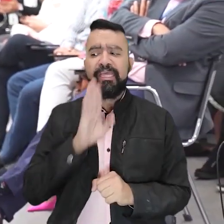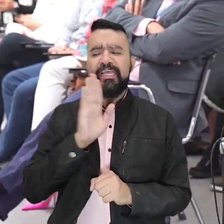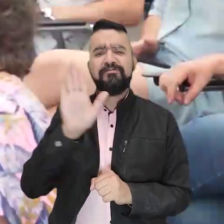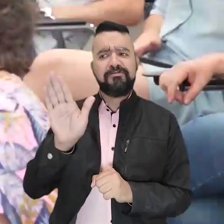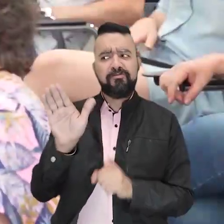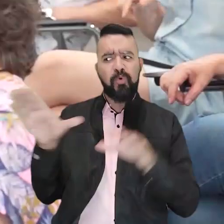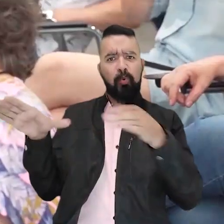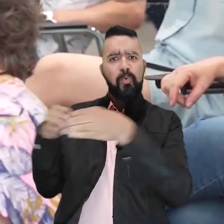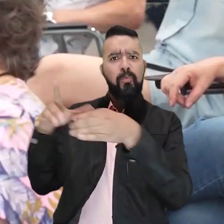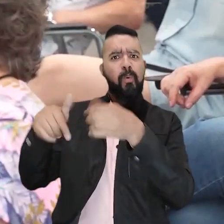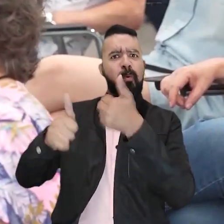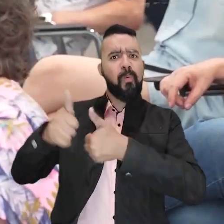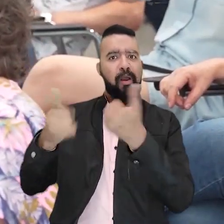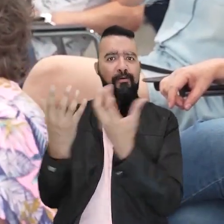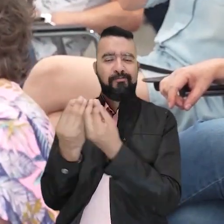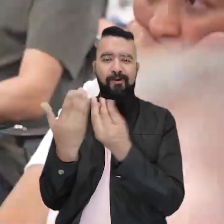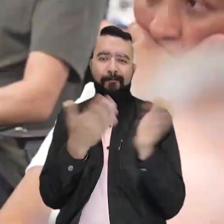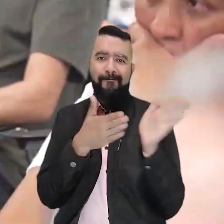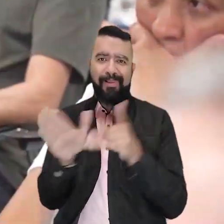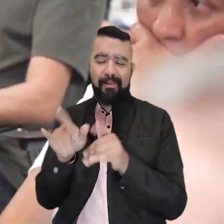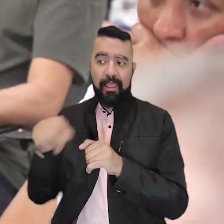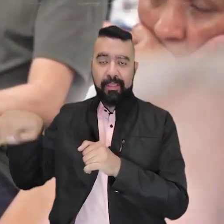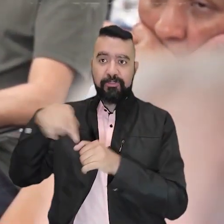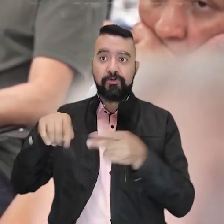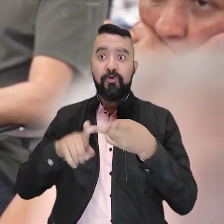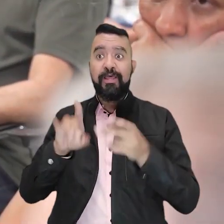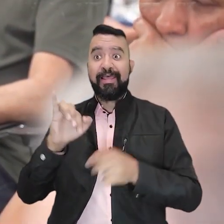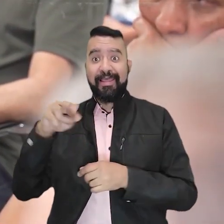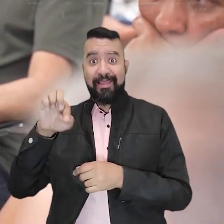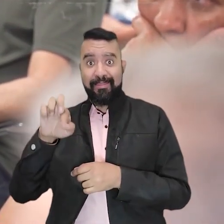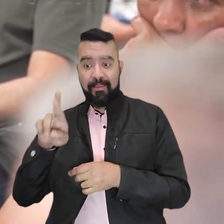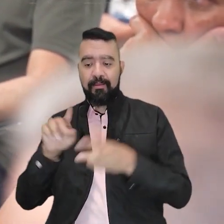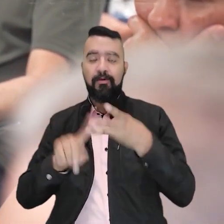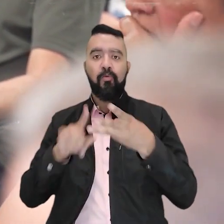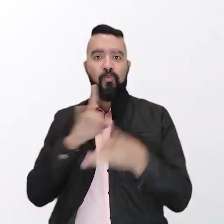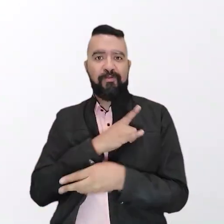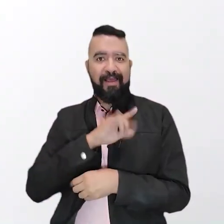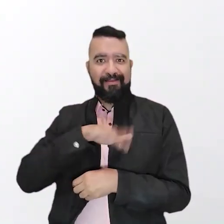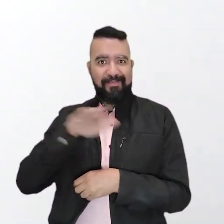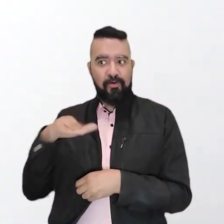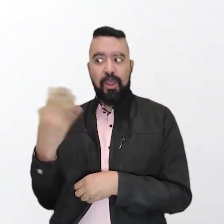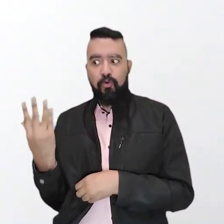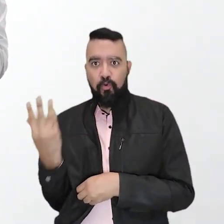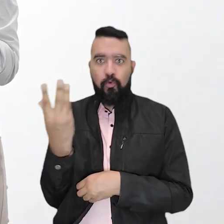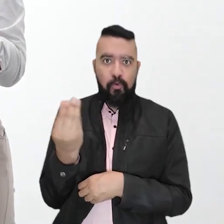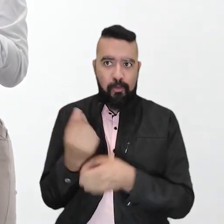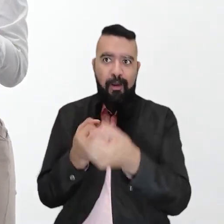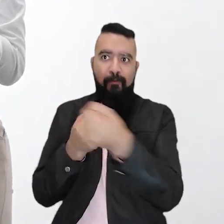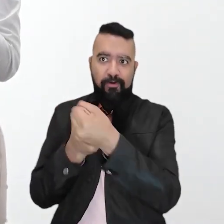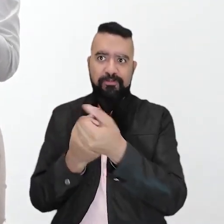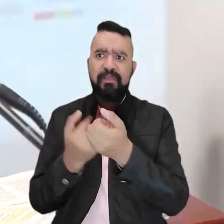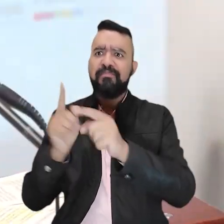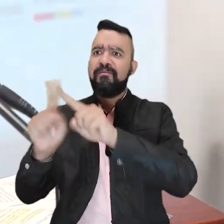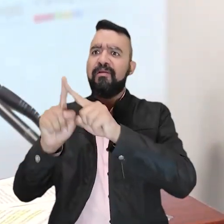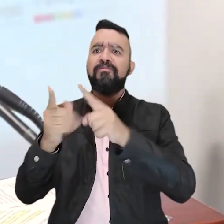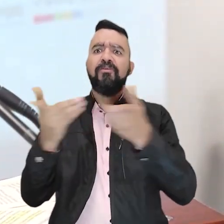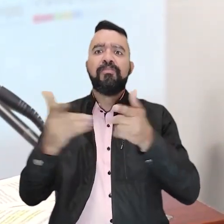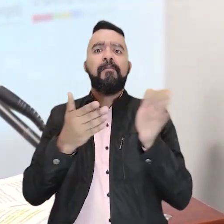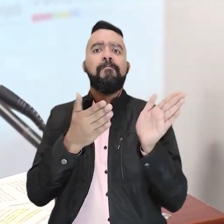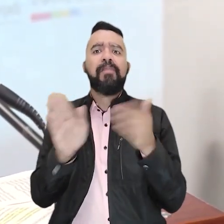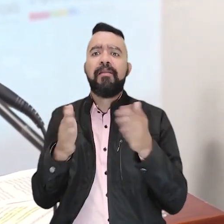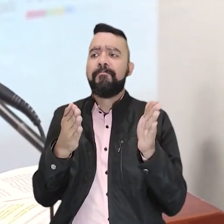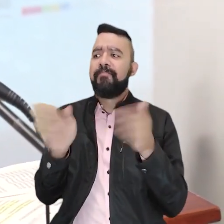Departamento Administrativo de Planeación, con el apoyo del INER, de la Universidad de Antioquia, y se desarrolló en cada zona de planificación del